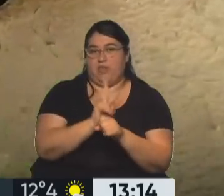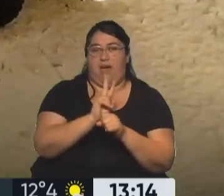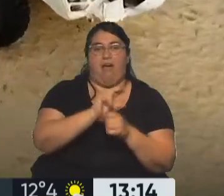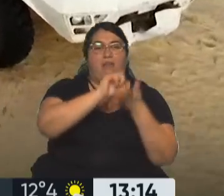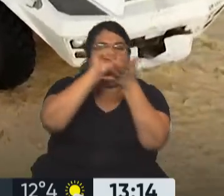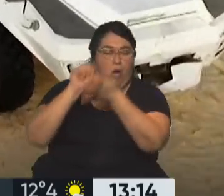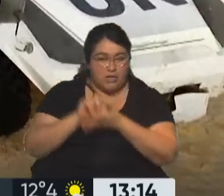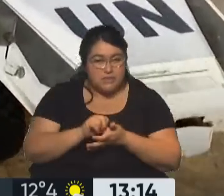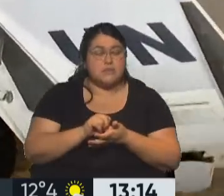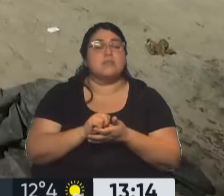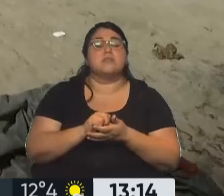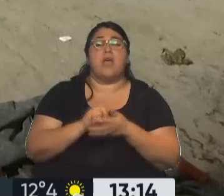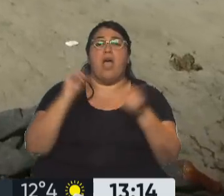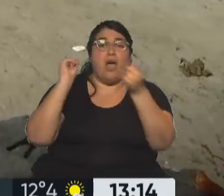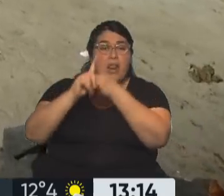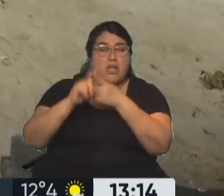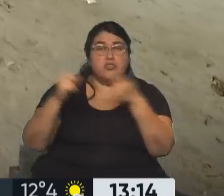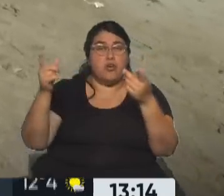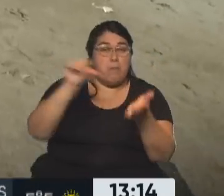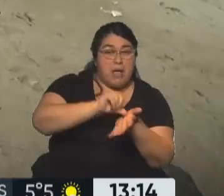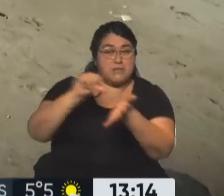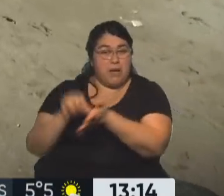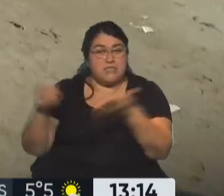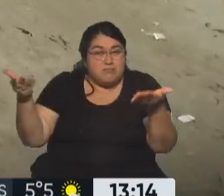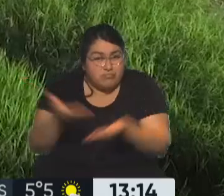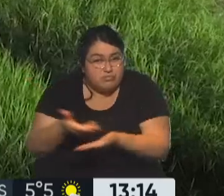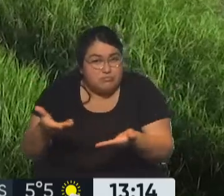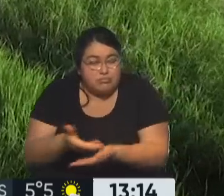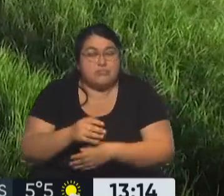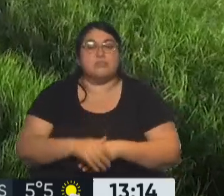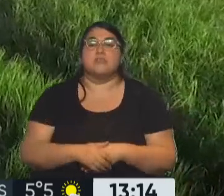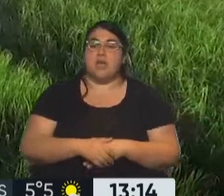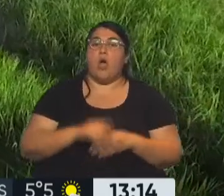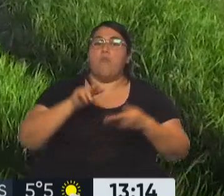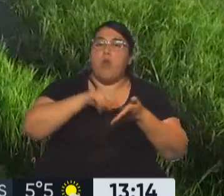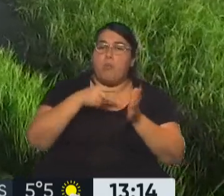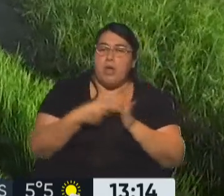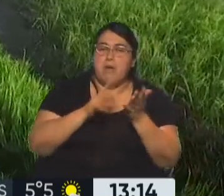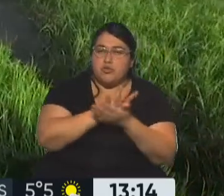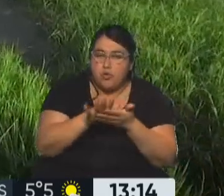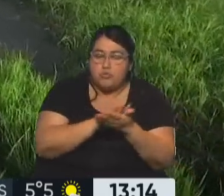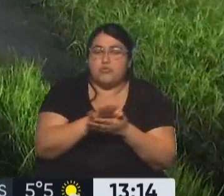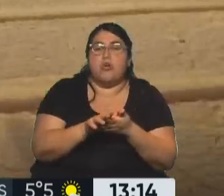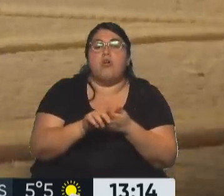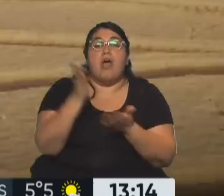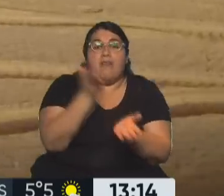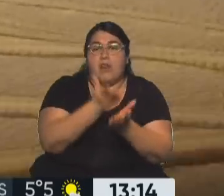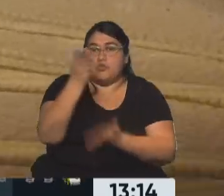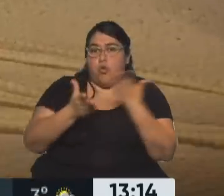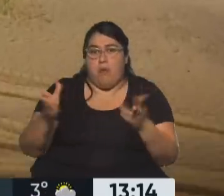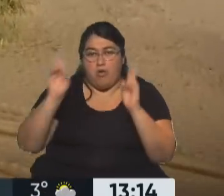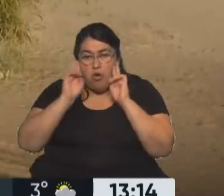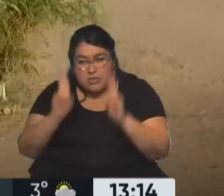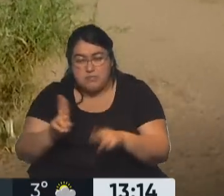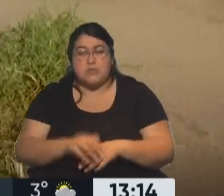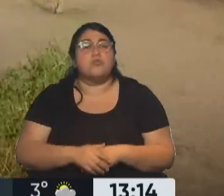internacionales, fomentar relaciones de amistad entre naciones, cooperar en las soluciones de problemas y el respeto a los derechos humanos y